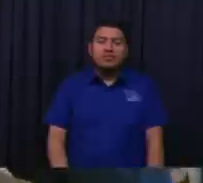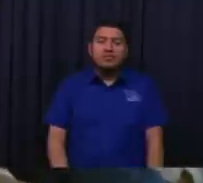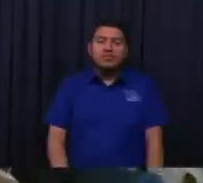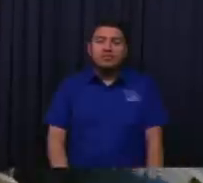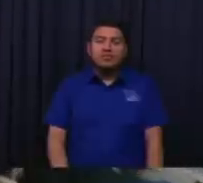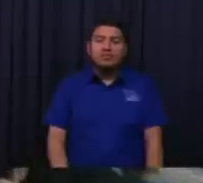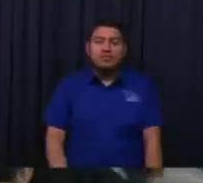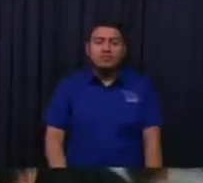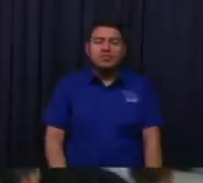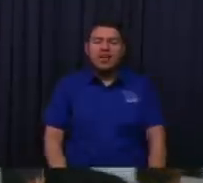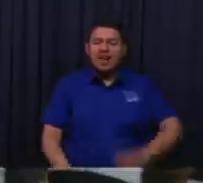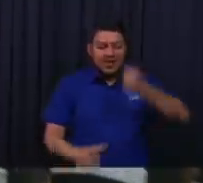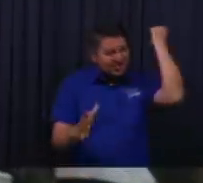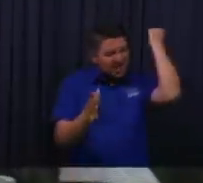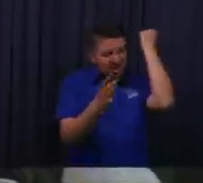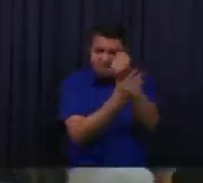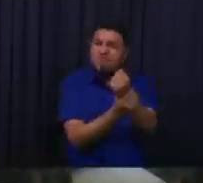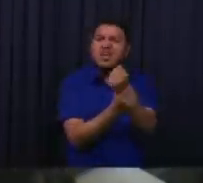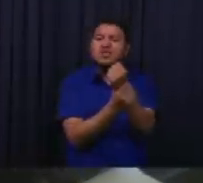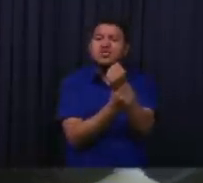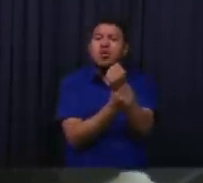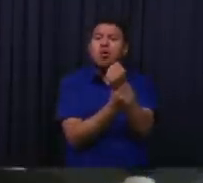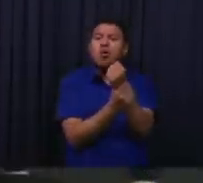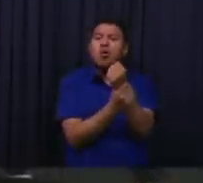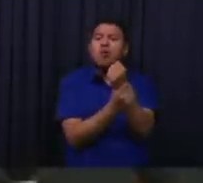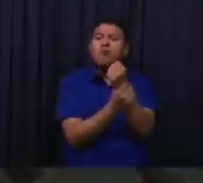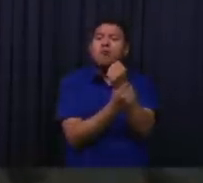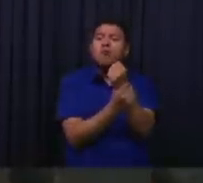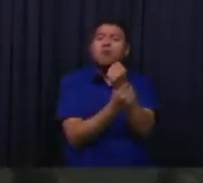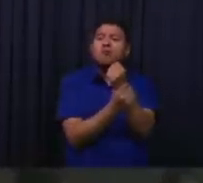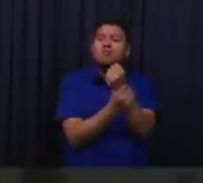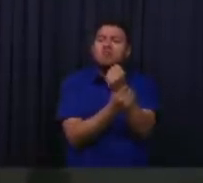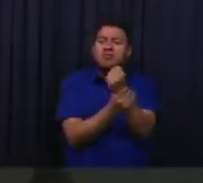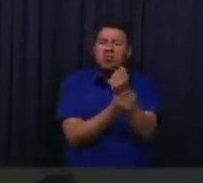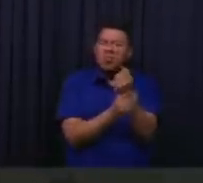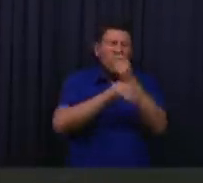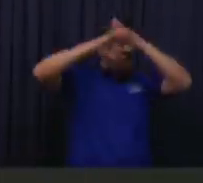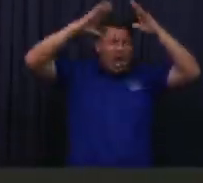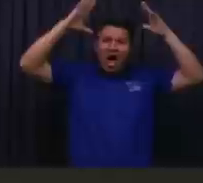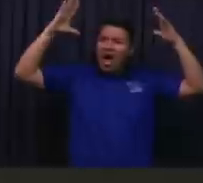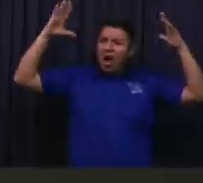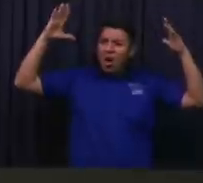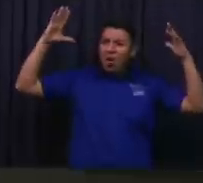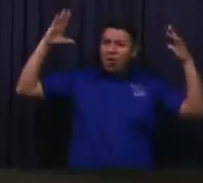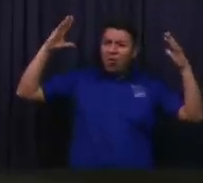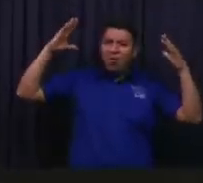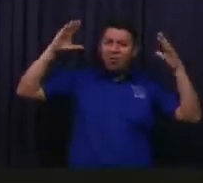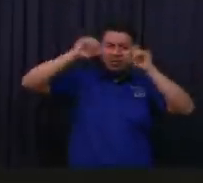¡Qué sacrificio más extraordinario!